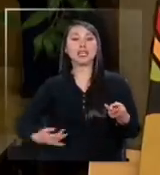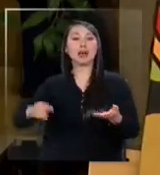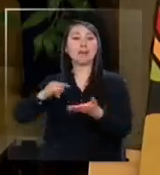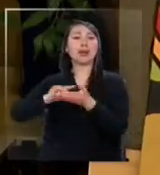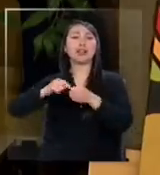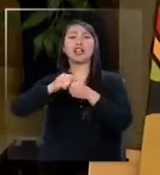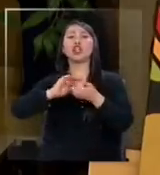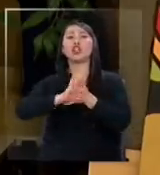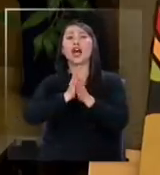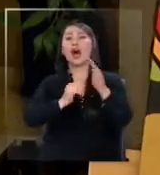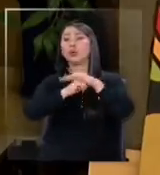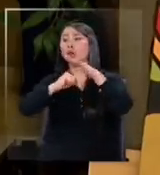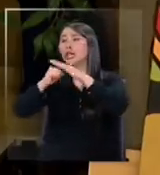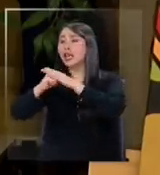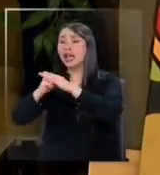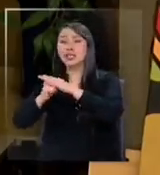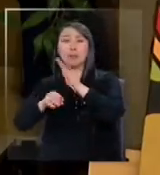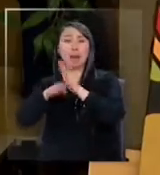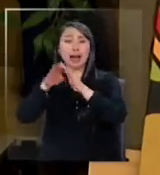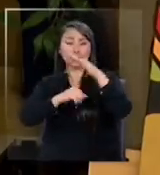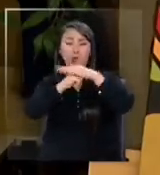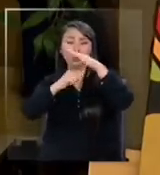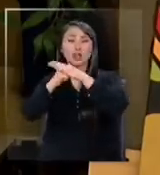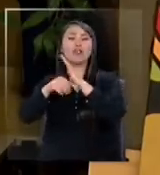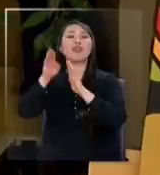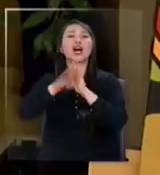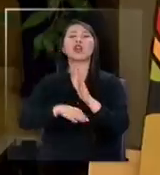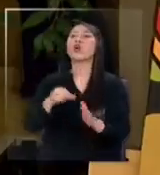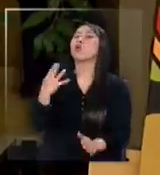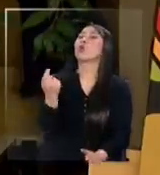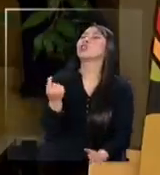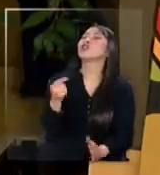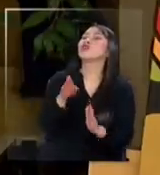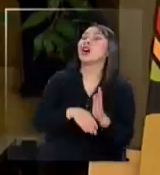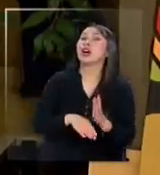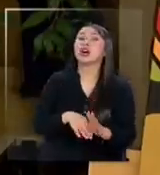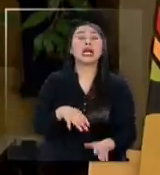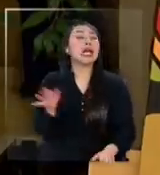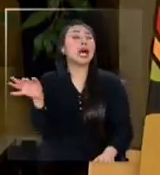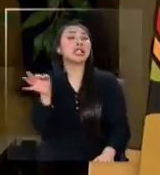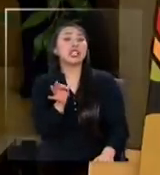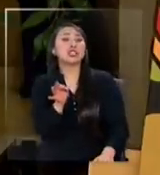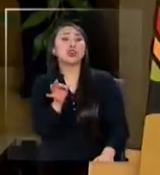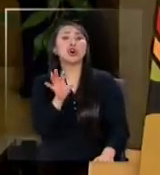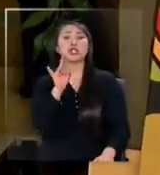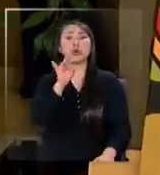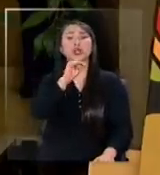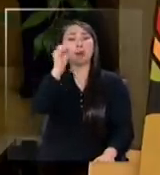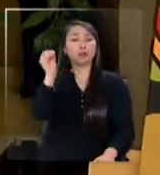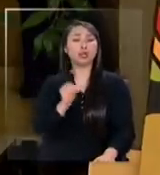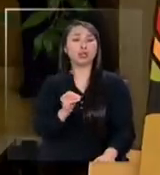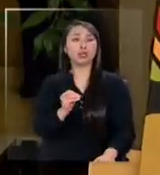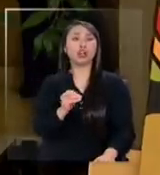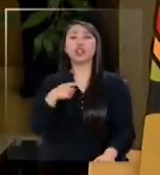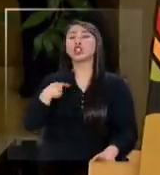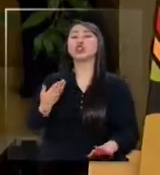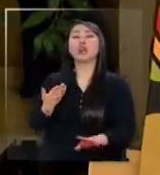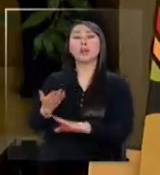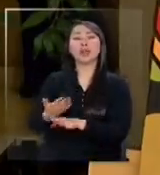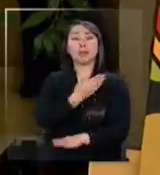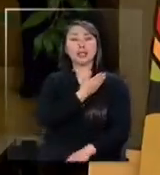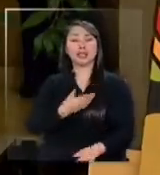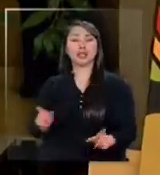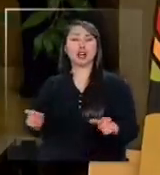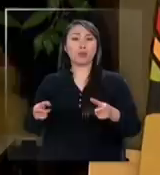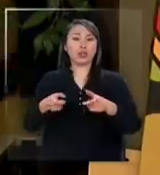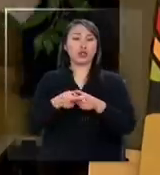más altas autoridades del Estado. Creo ¿En qué montos? ¿En qué rangos? Bueno, se ha planteado la rebaja al 50%. Yo le pedí al presidente de la Comisión